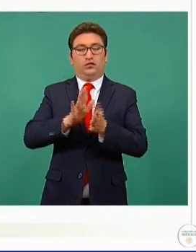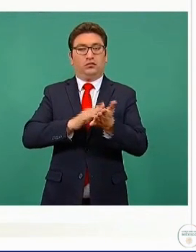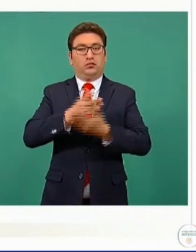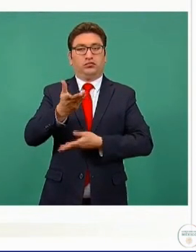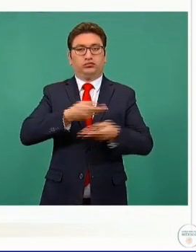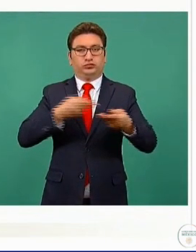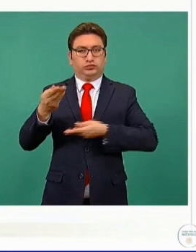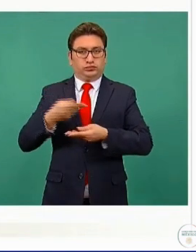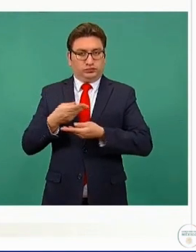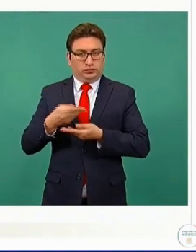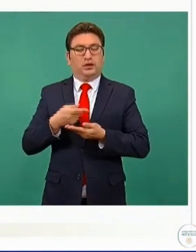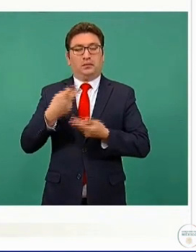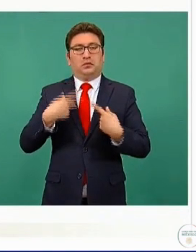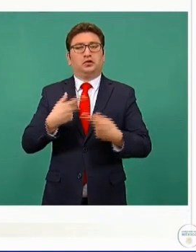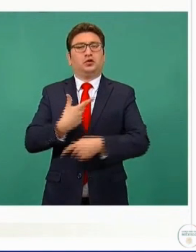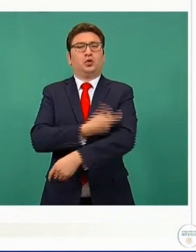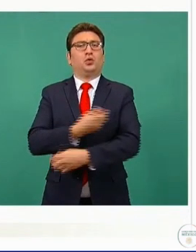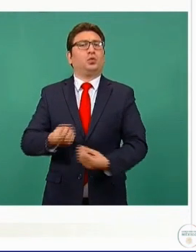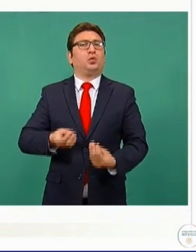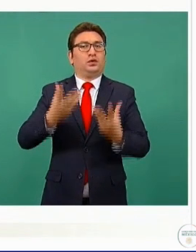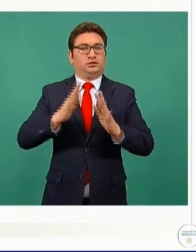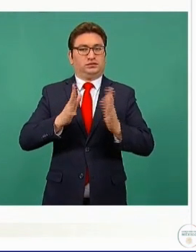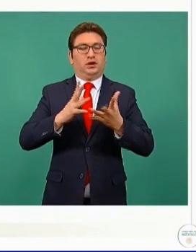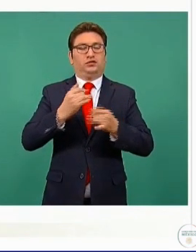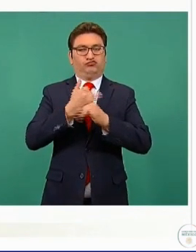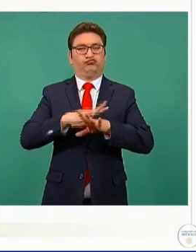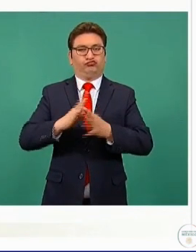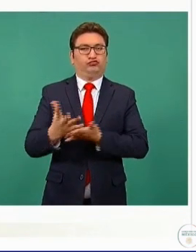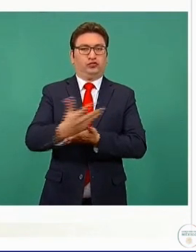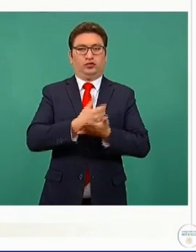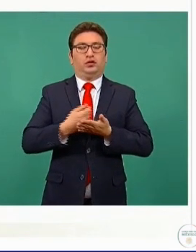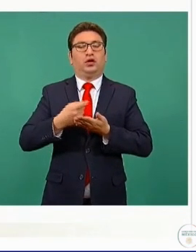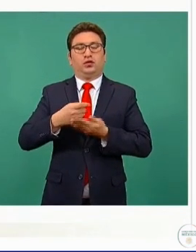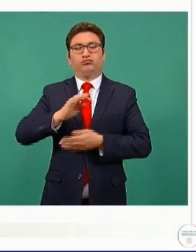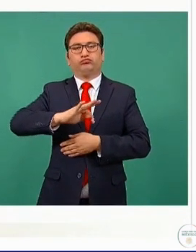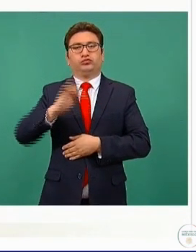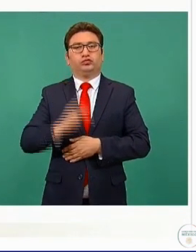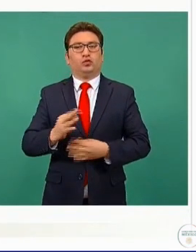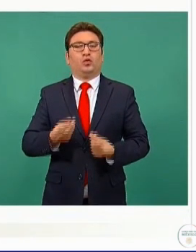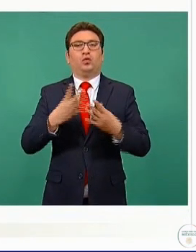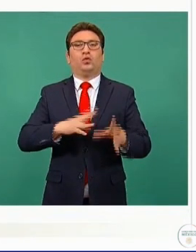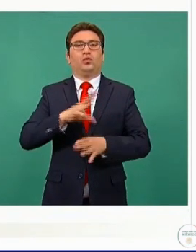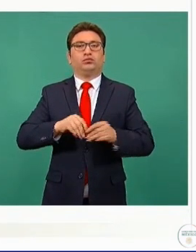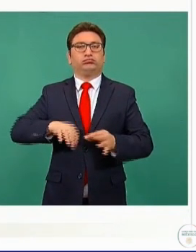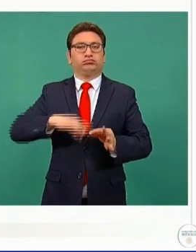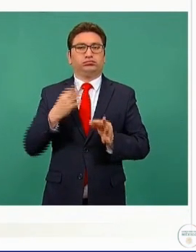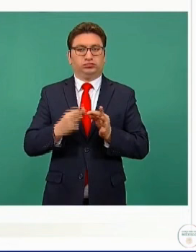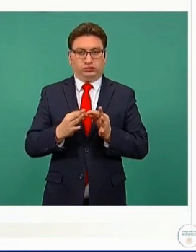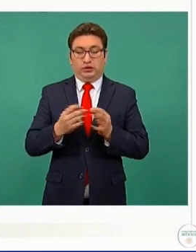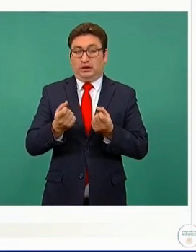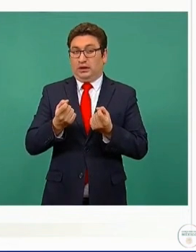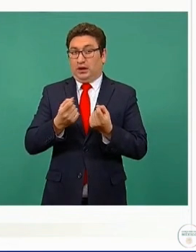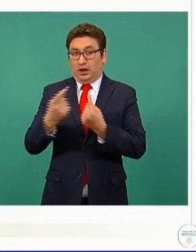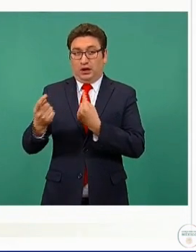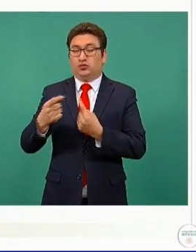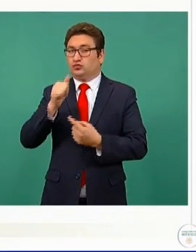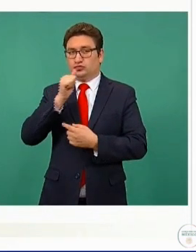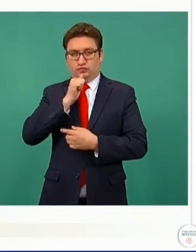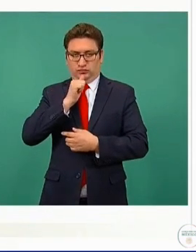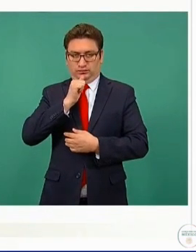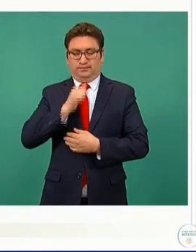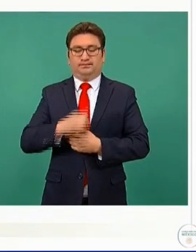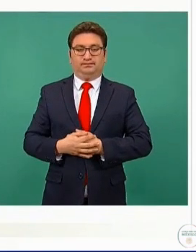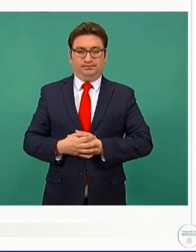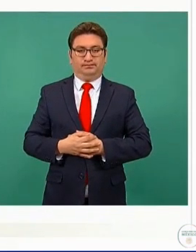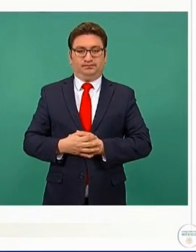de personas vacunadas, los porcentajes de esquemas completos contra esquemas que están todavía por